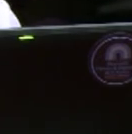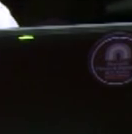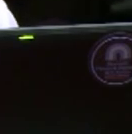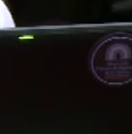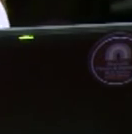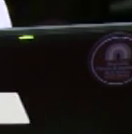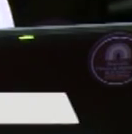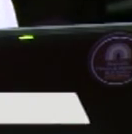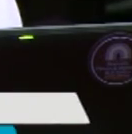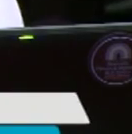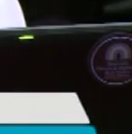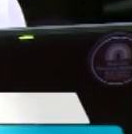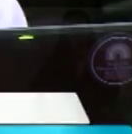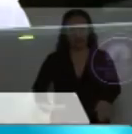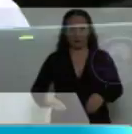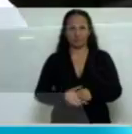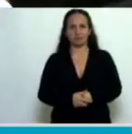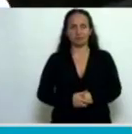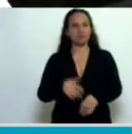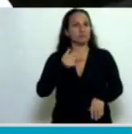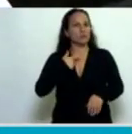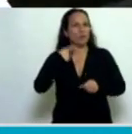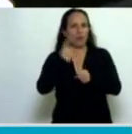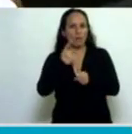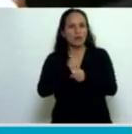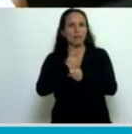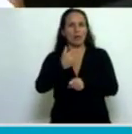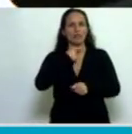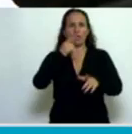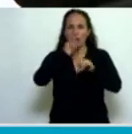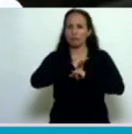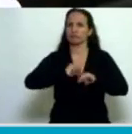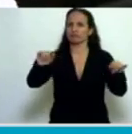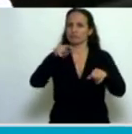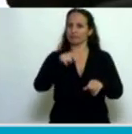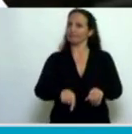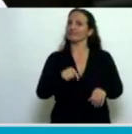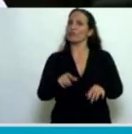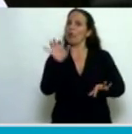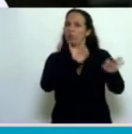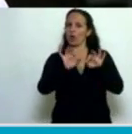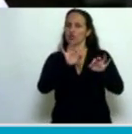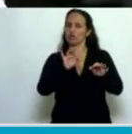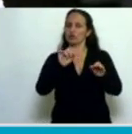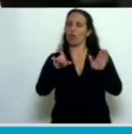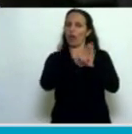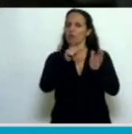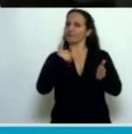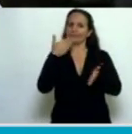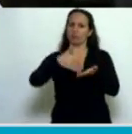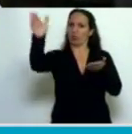Gracias, Presidenta. Como primera medida, anticipar que voy a rechazar este proyecto de ley porque